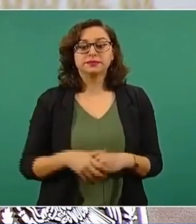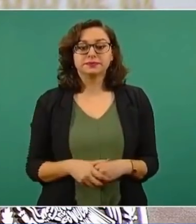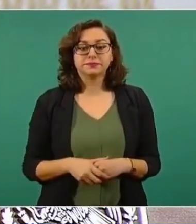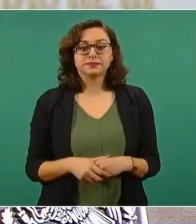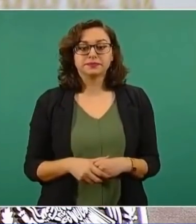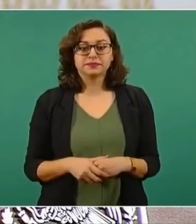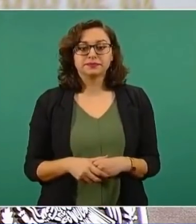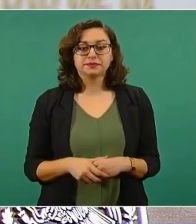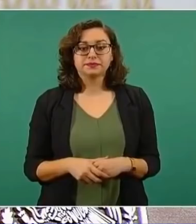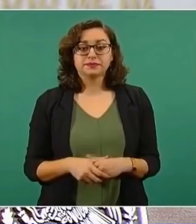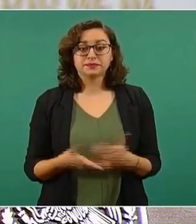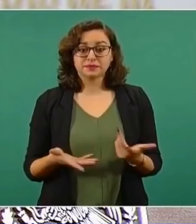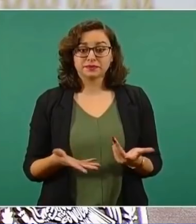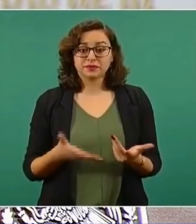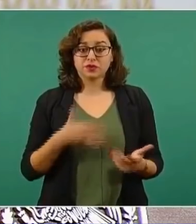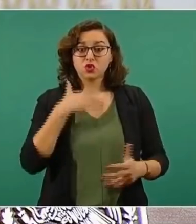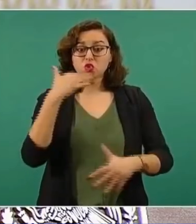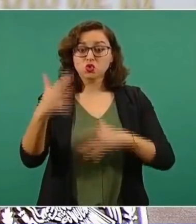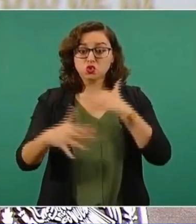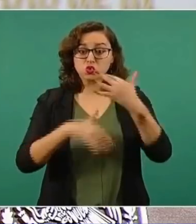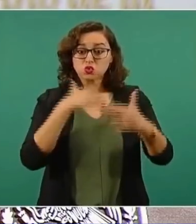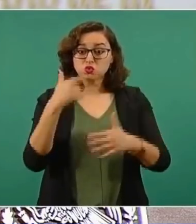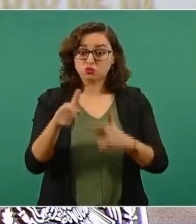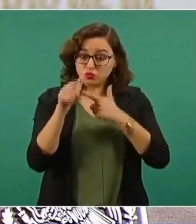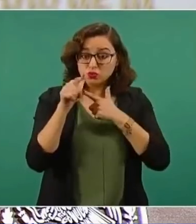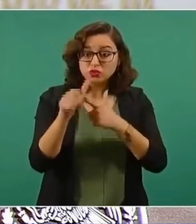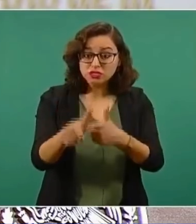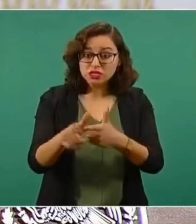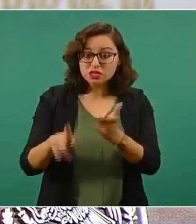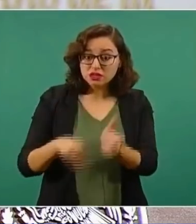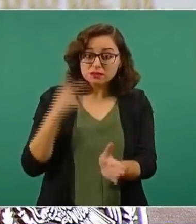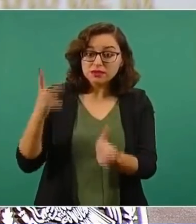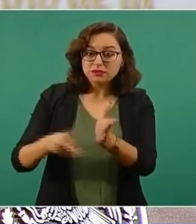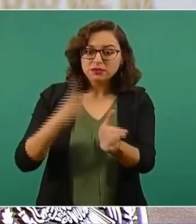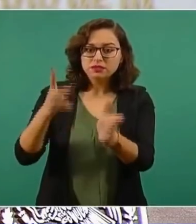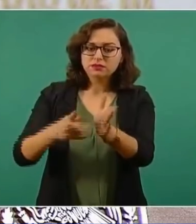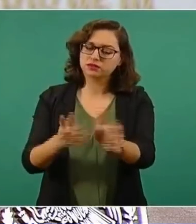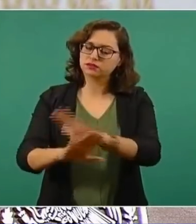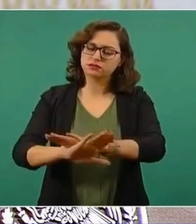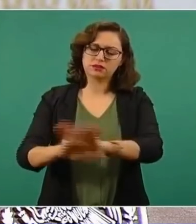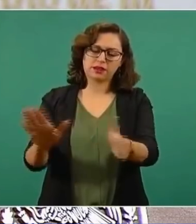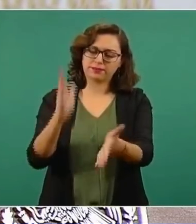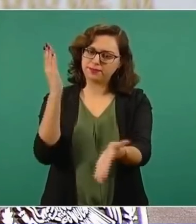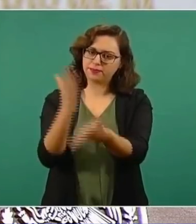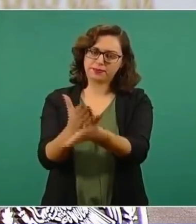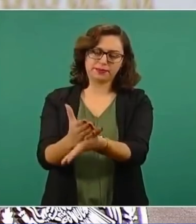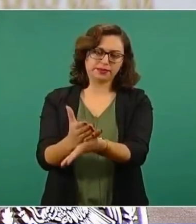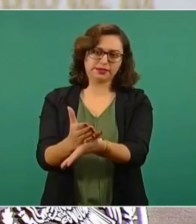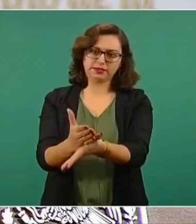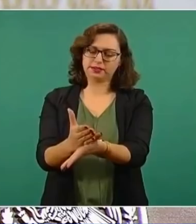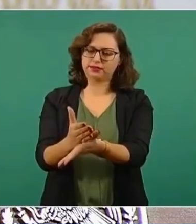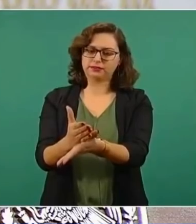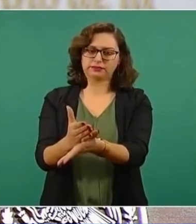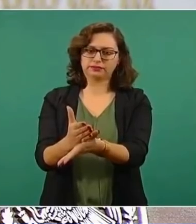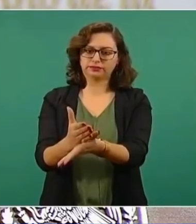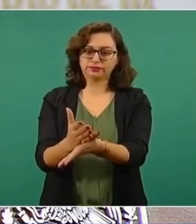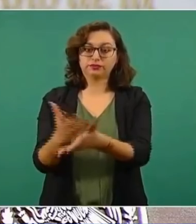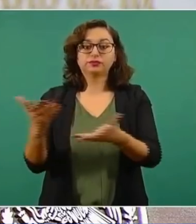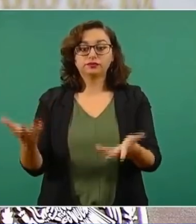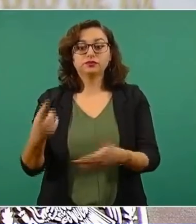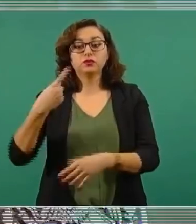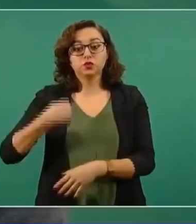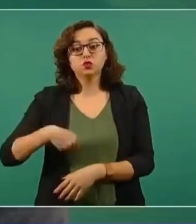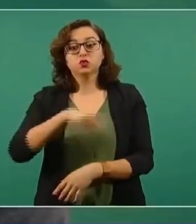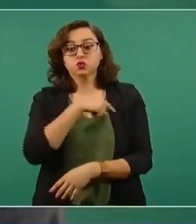evitando que eso siga sucediendo y que nosotros